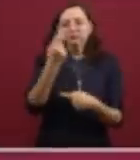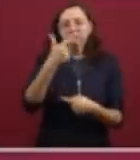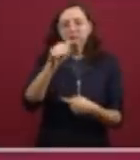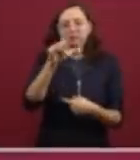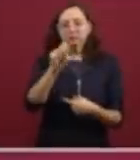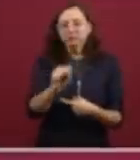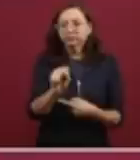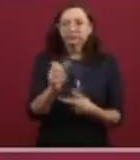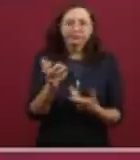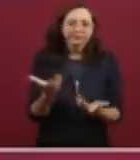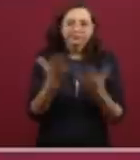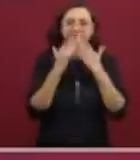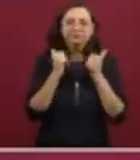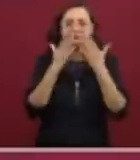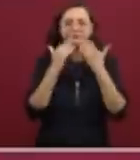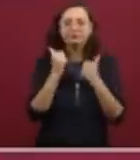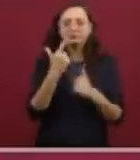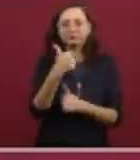porque no hay gas.